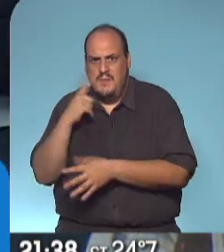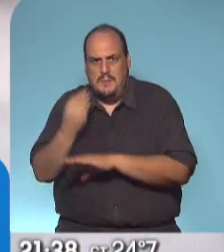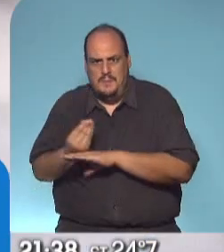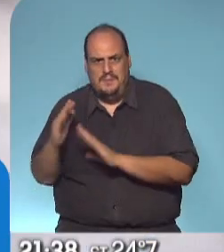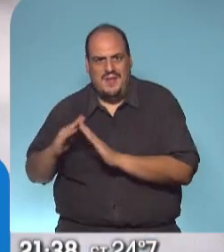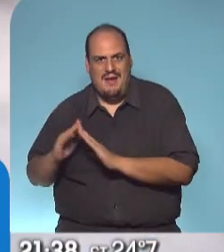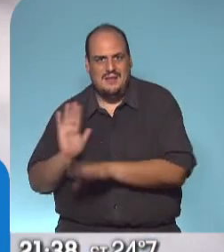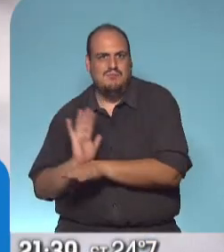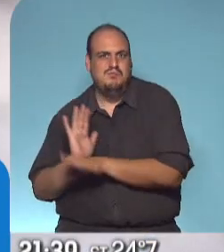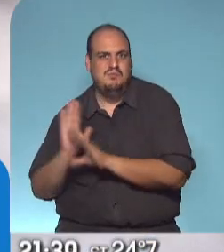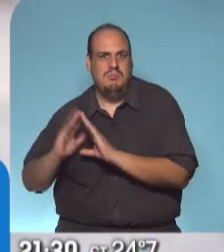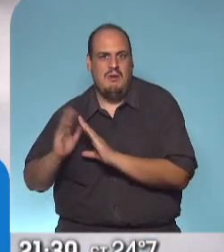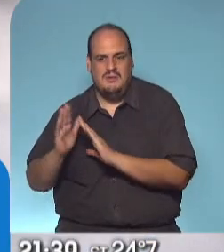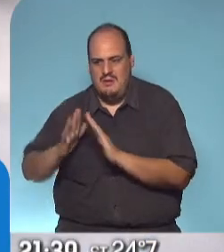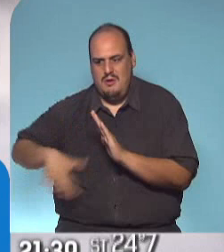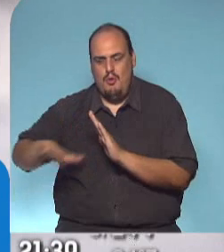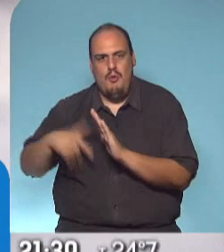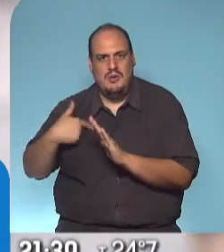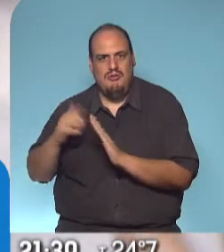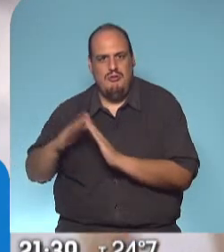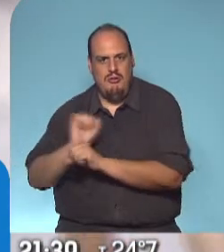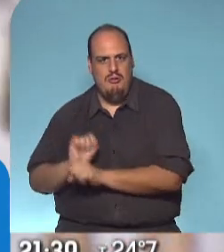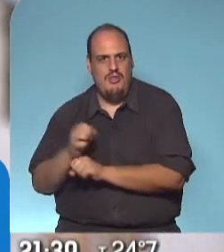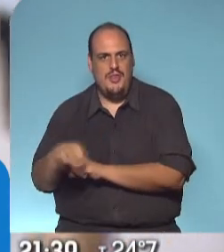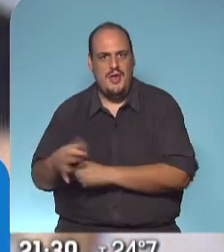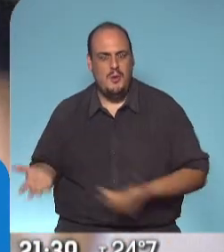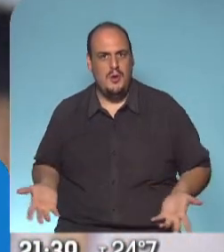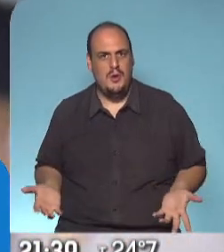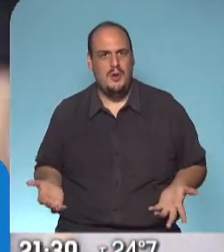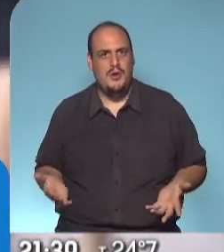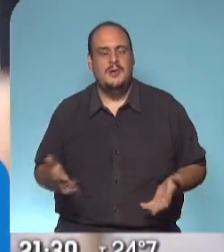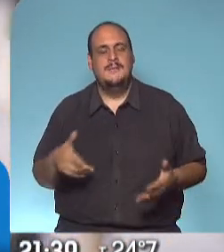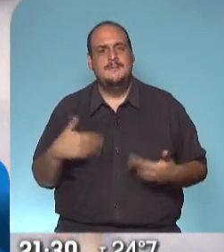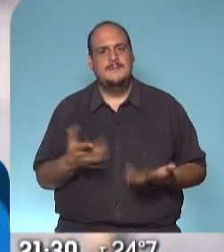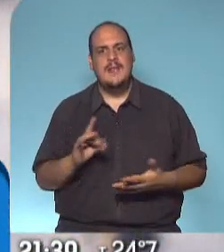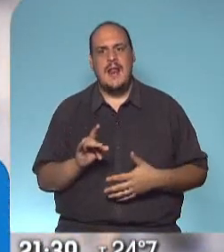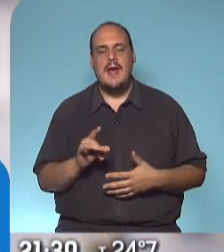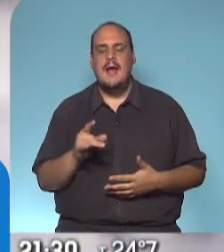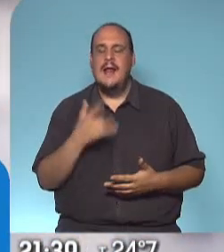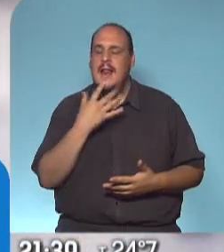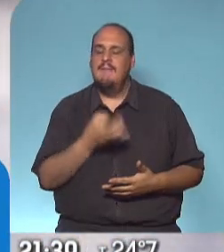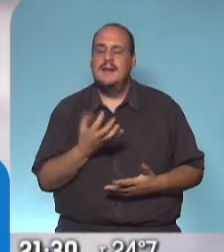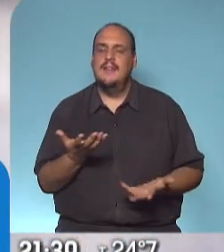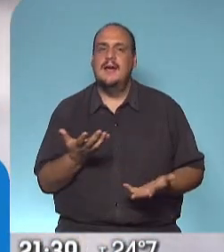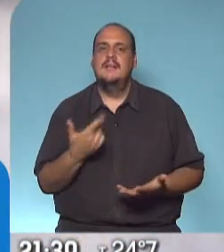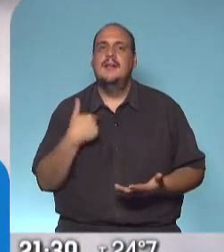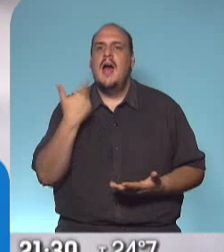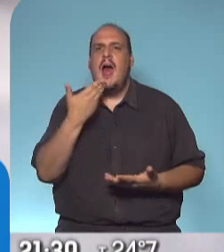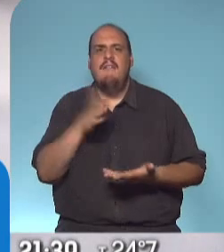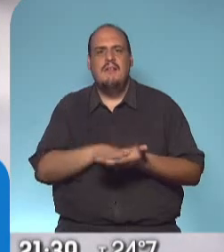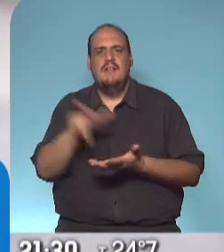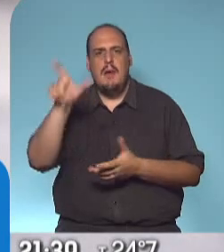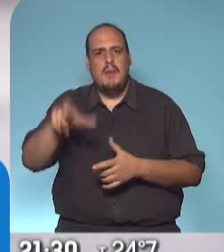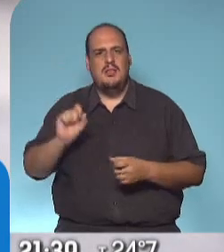espacio donde tenés que hacer la cuarentena? La verdad es que Por eso hablaba de la crueldad de